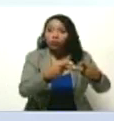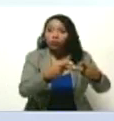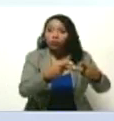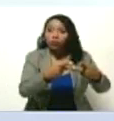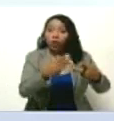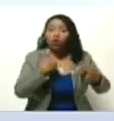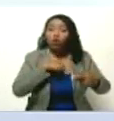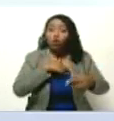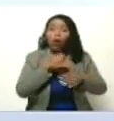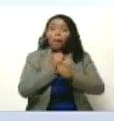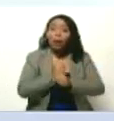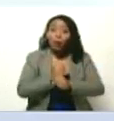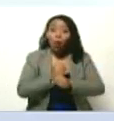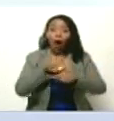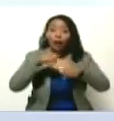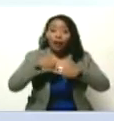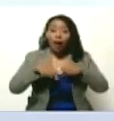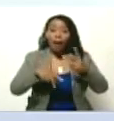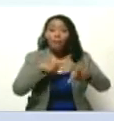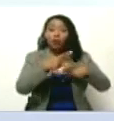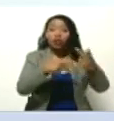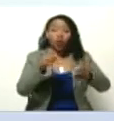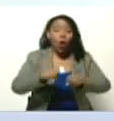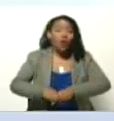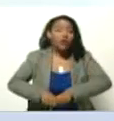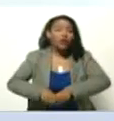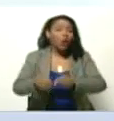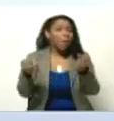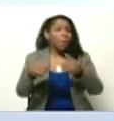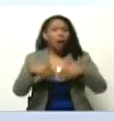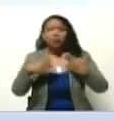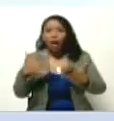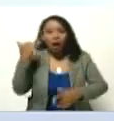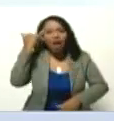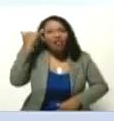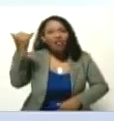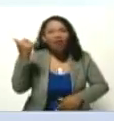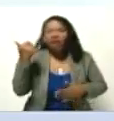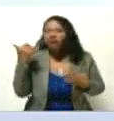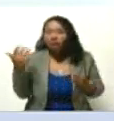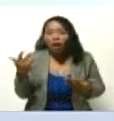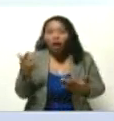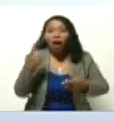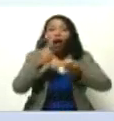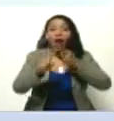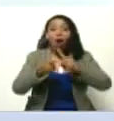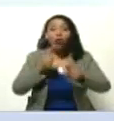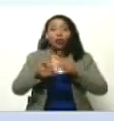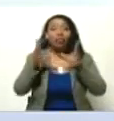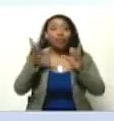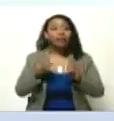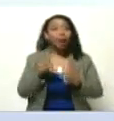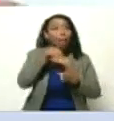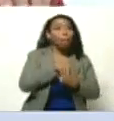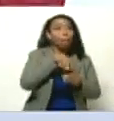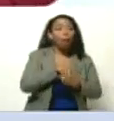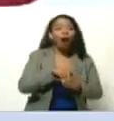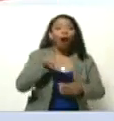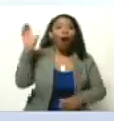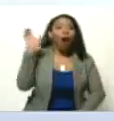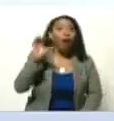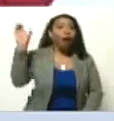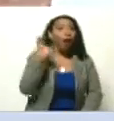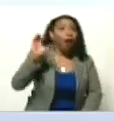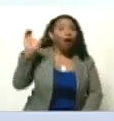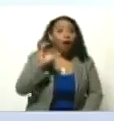esperamos que este proceso rompa con la idea de que las cosas se deciden en Caracas o las cosas se